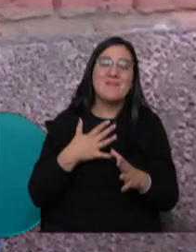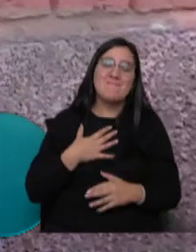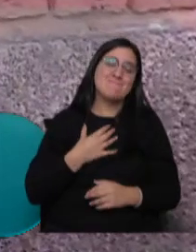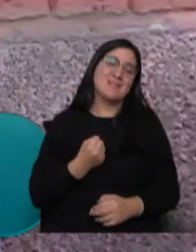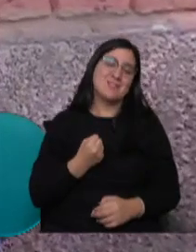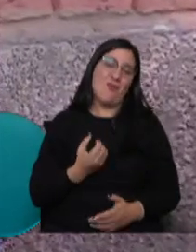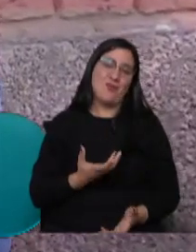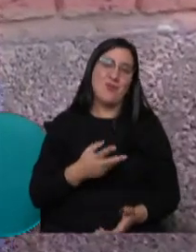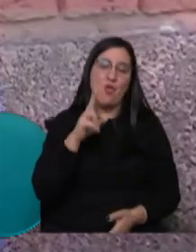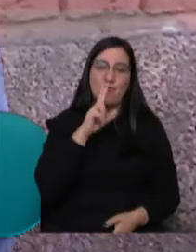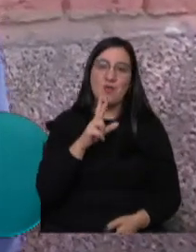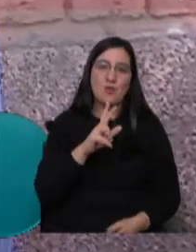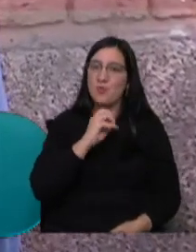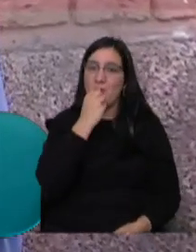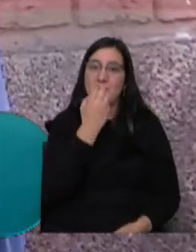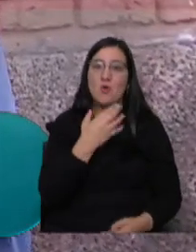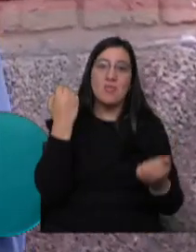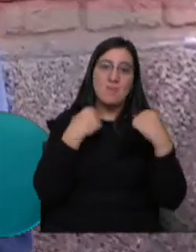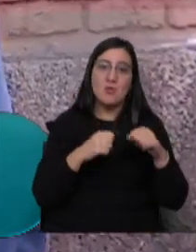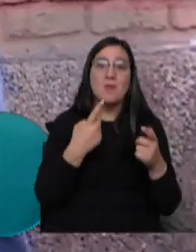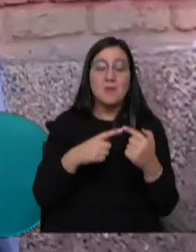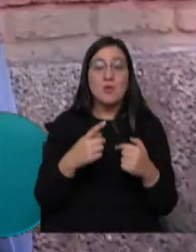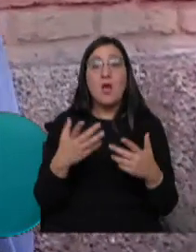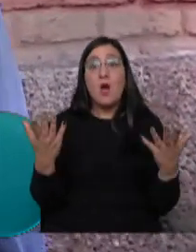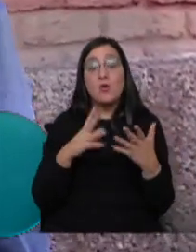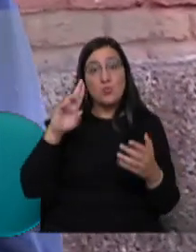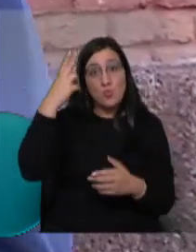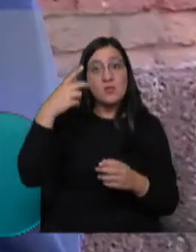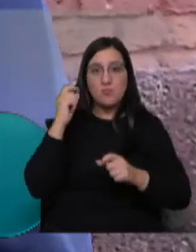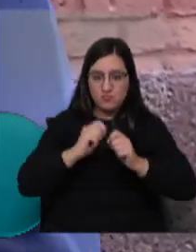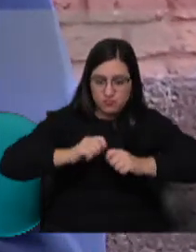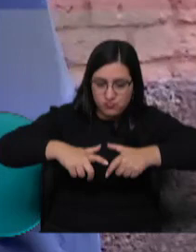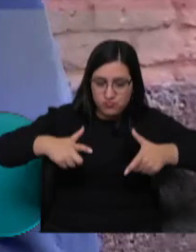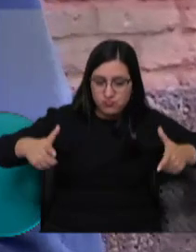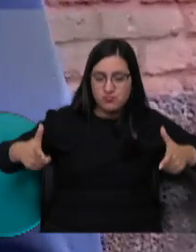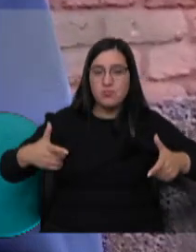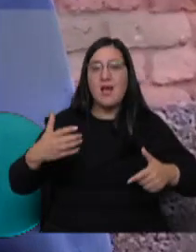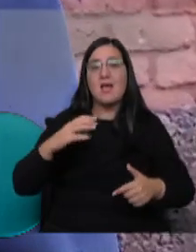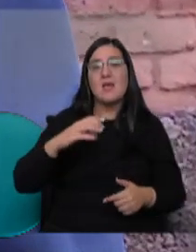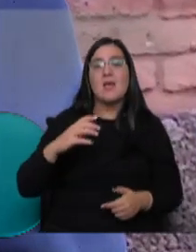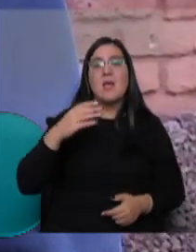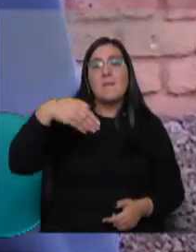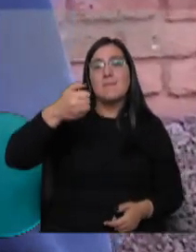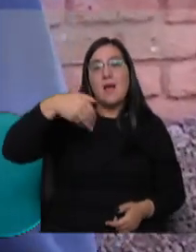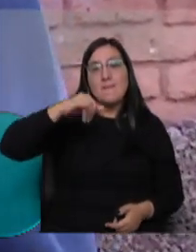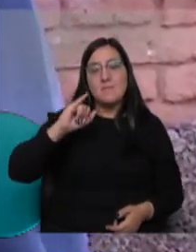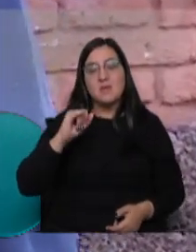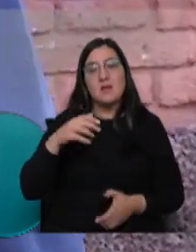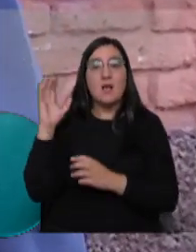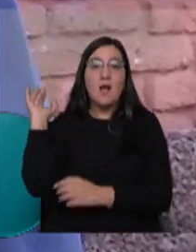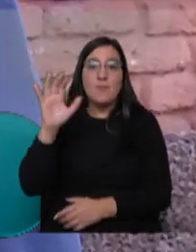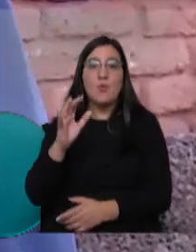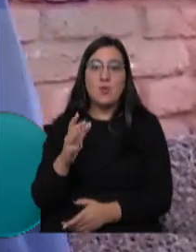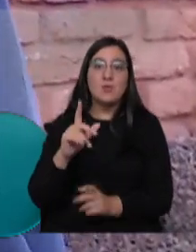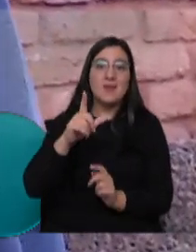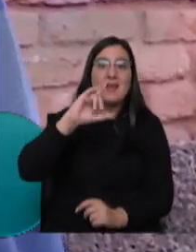poco más, como que lo veo como de los mejores deportes, pero sí, ahora en Uruguay está creciendo un montón, o sea, está la Liga ACB, hay Mami Handball. Bueno, de hecho,